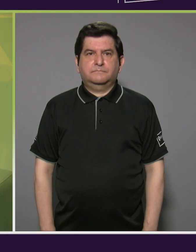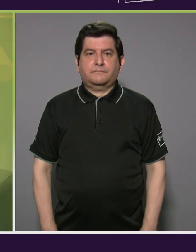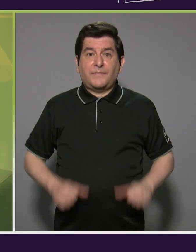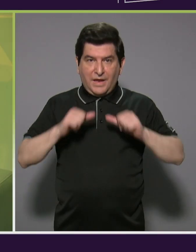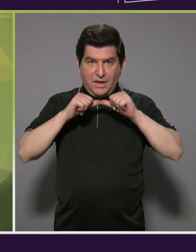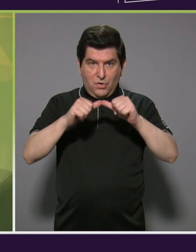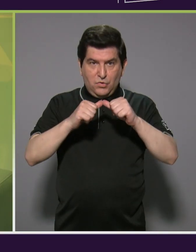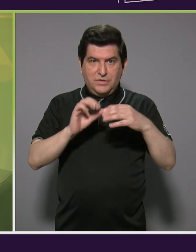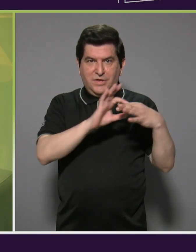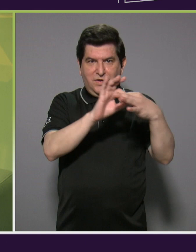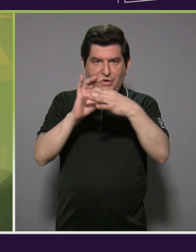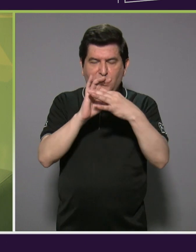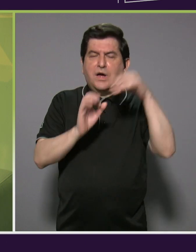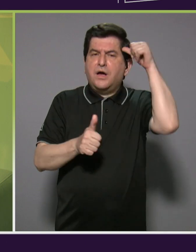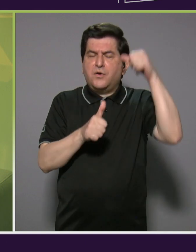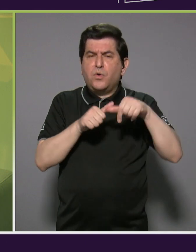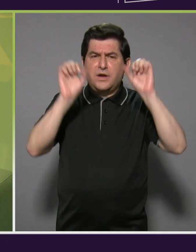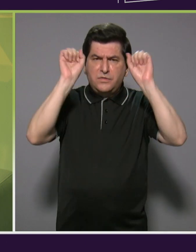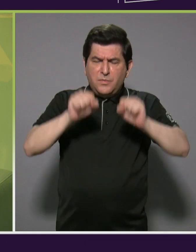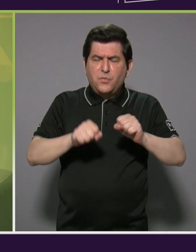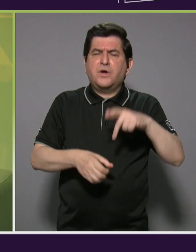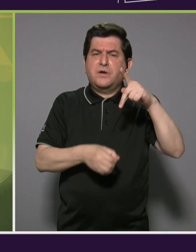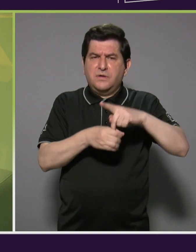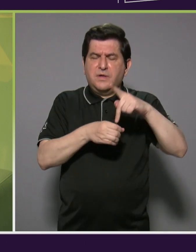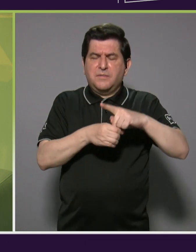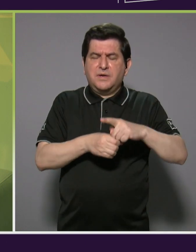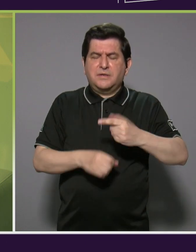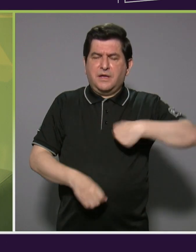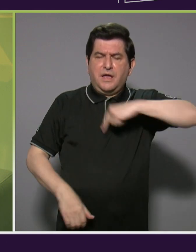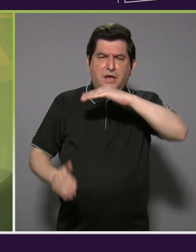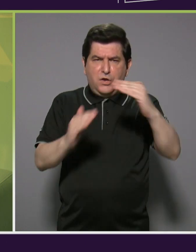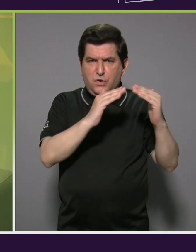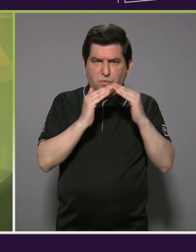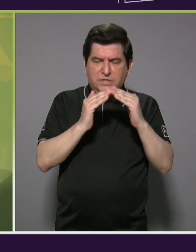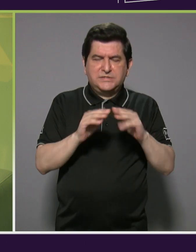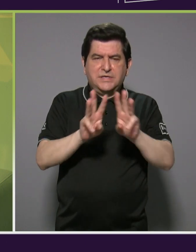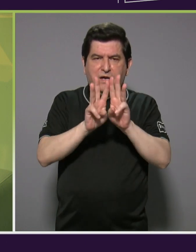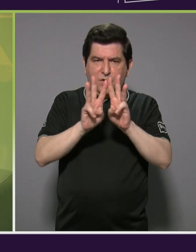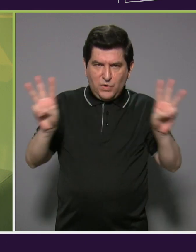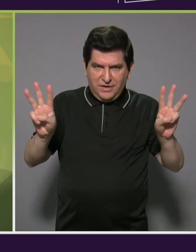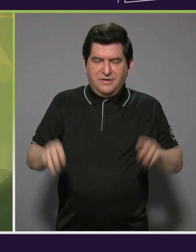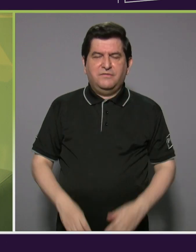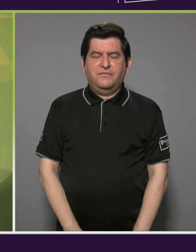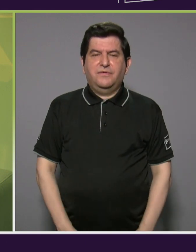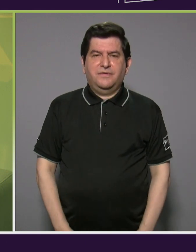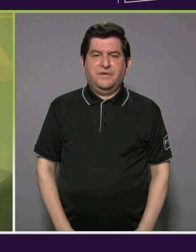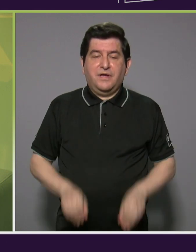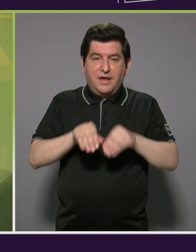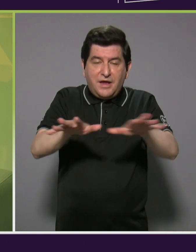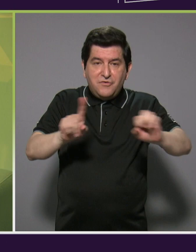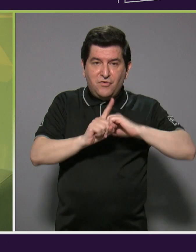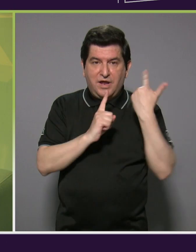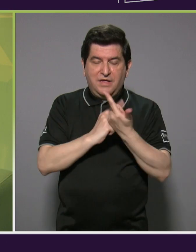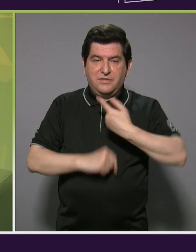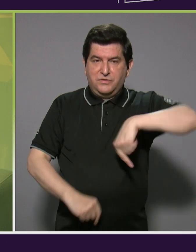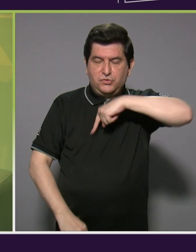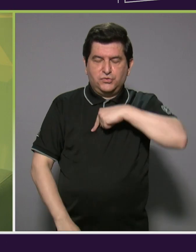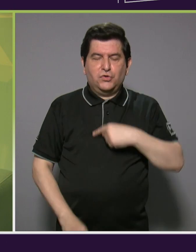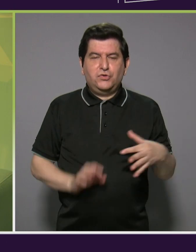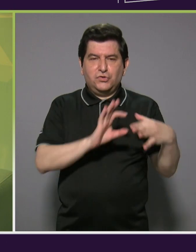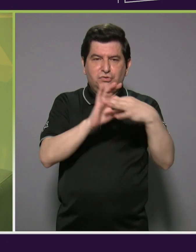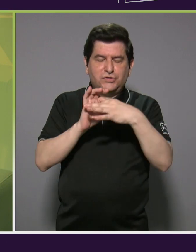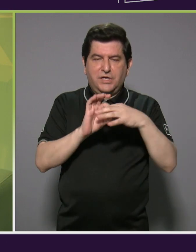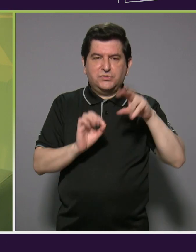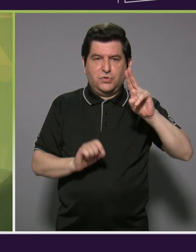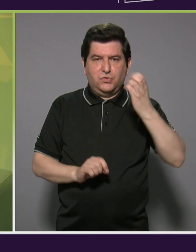Continuamos con más de Nexos. Recuerde que usted puede ser parte de nuestra comunidad en la web. Nos encuentra en las redes sociales como Nexos UCR, allí nos